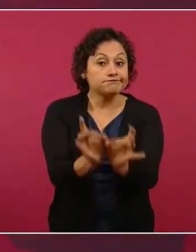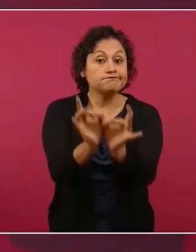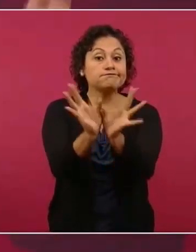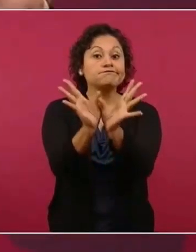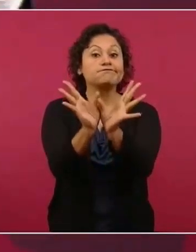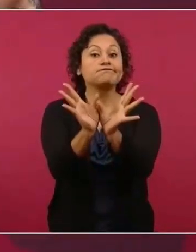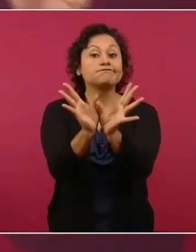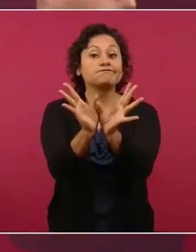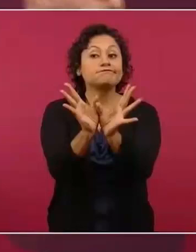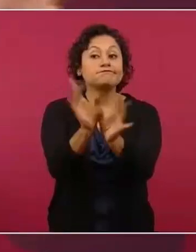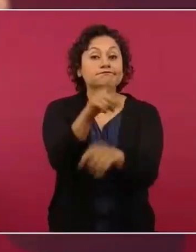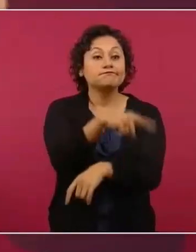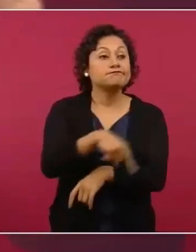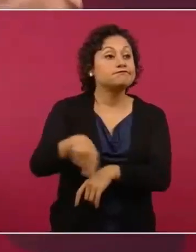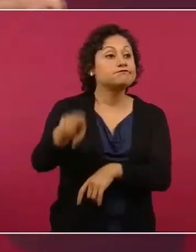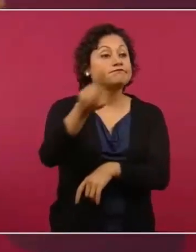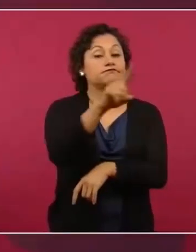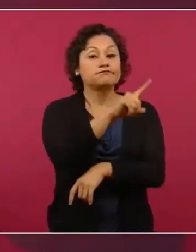que se reúnan,